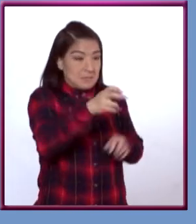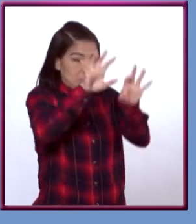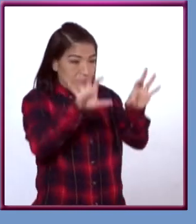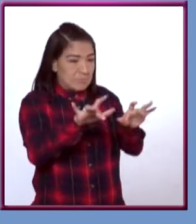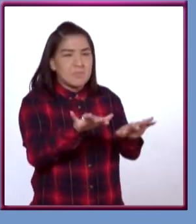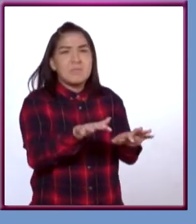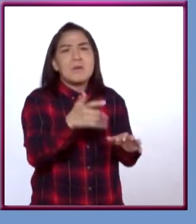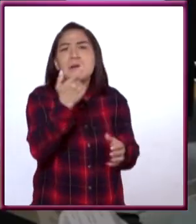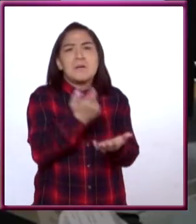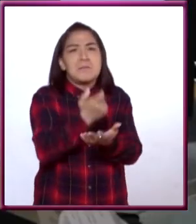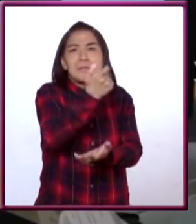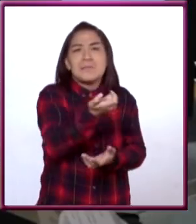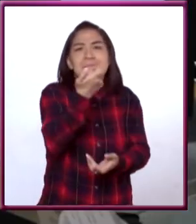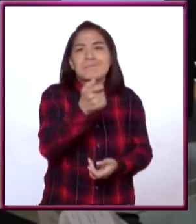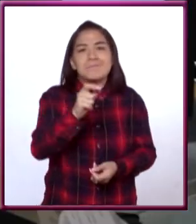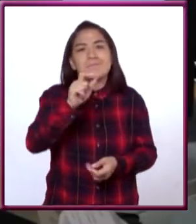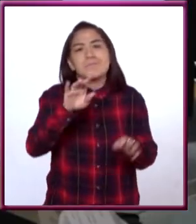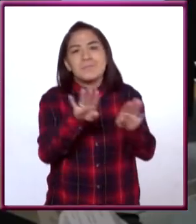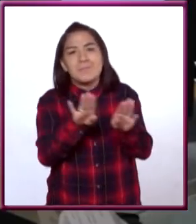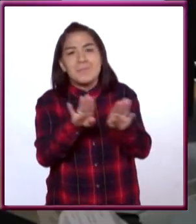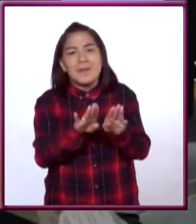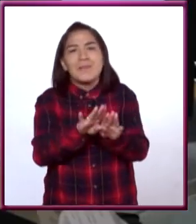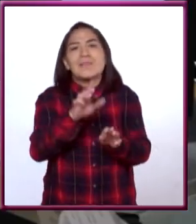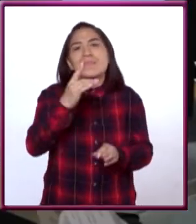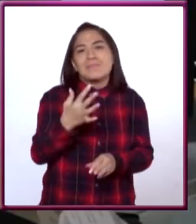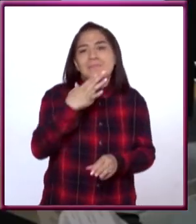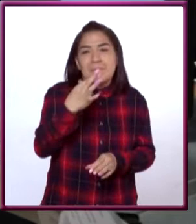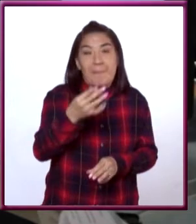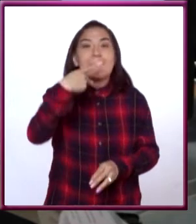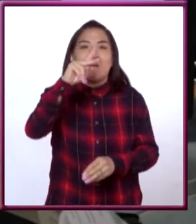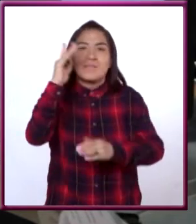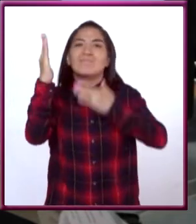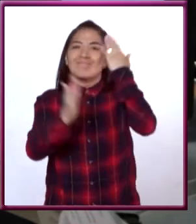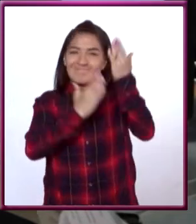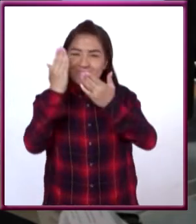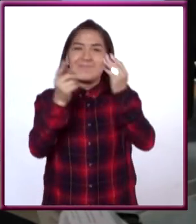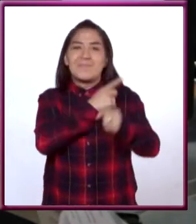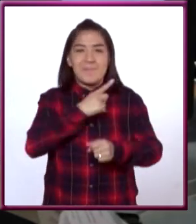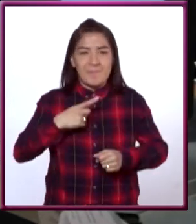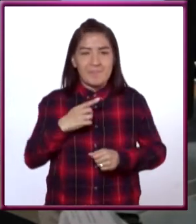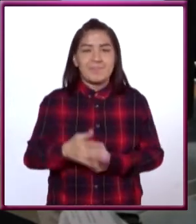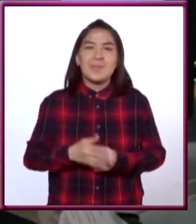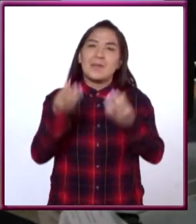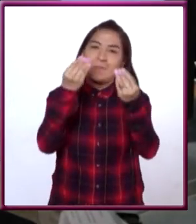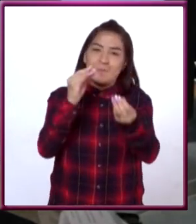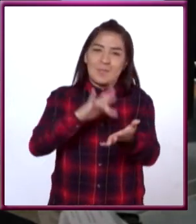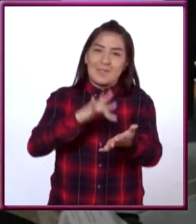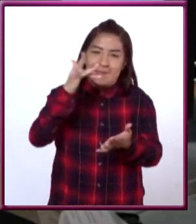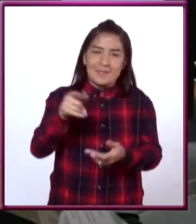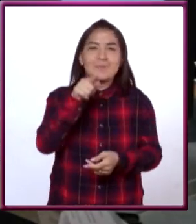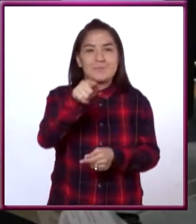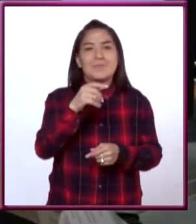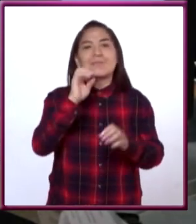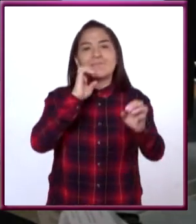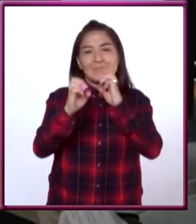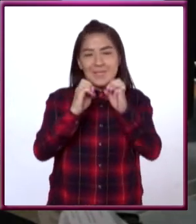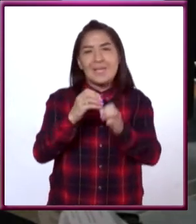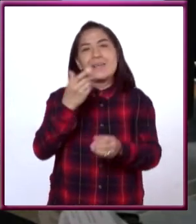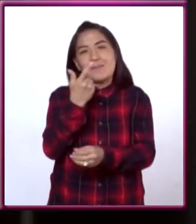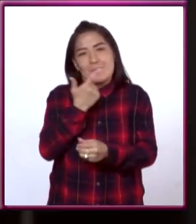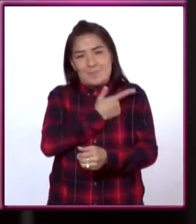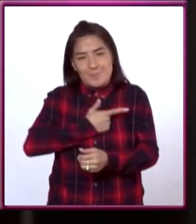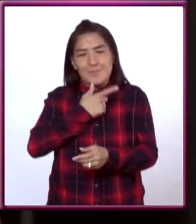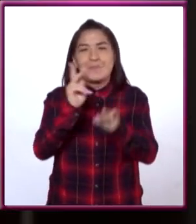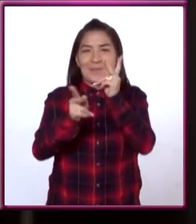hacer por un costo mínimo. Así es, se simula y se estudia, ¿no? Muy bien, pues muchísimas gracias por tu tiempo, qué